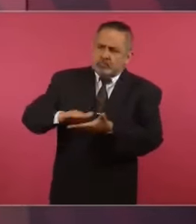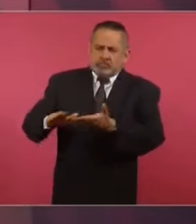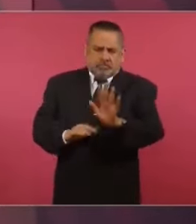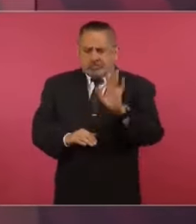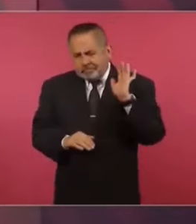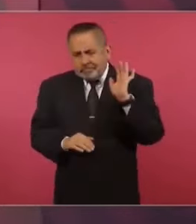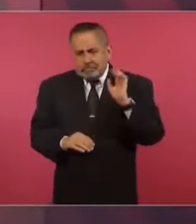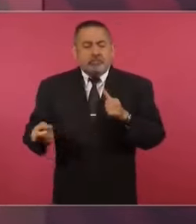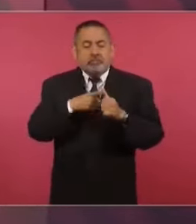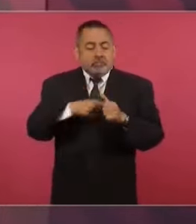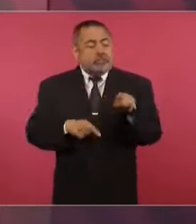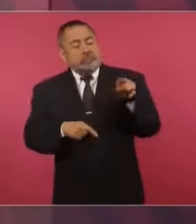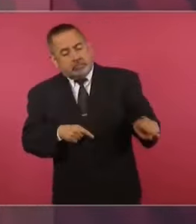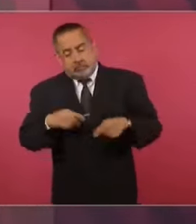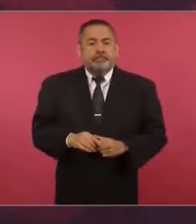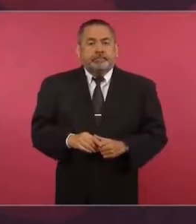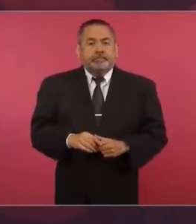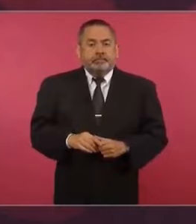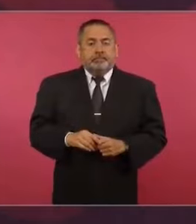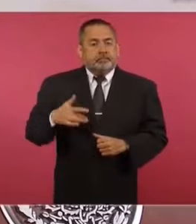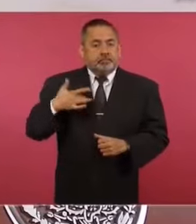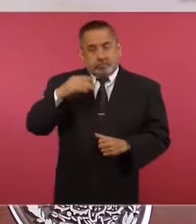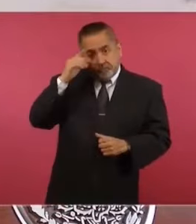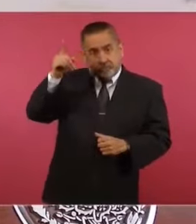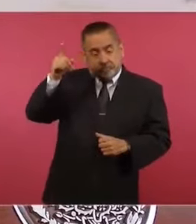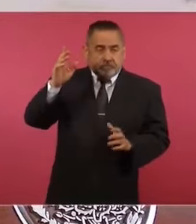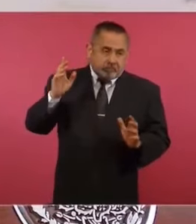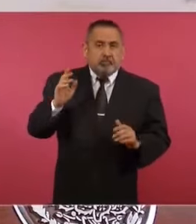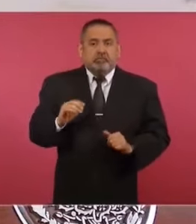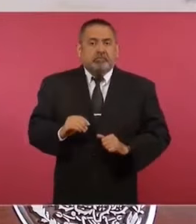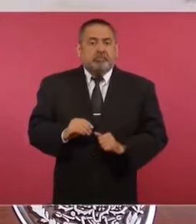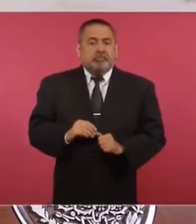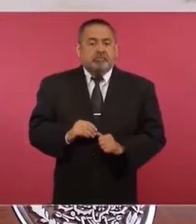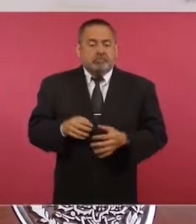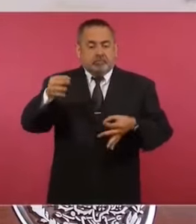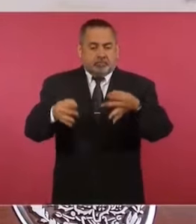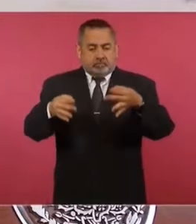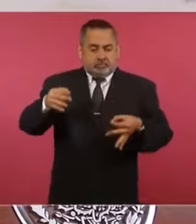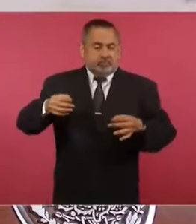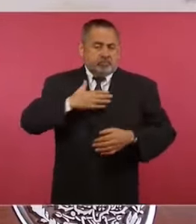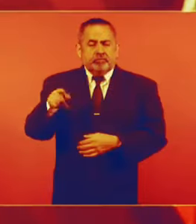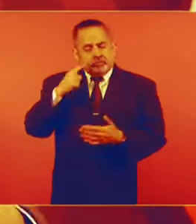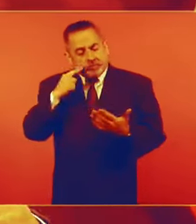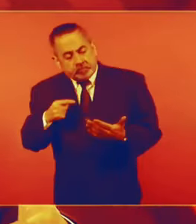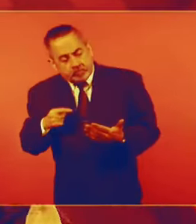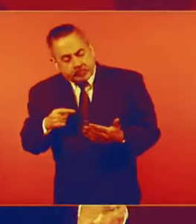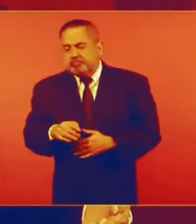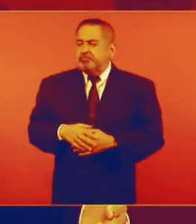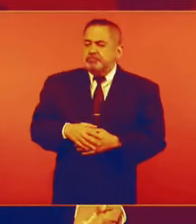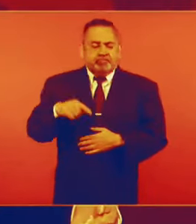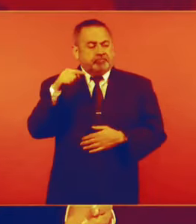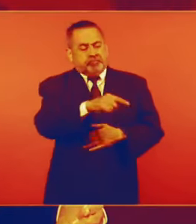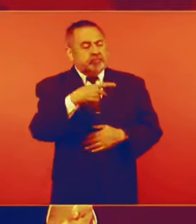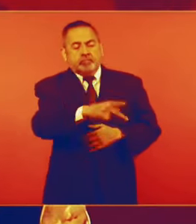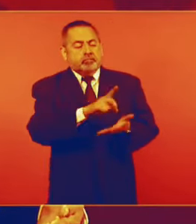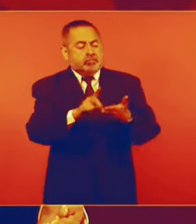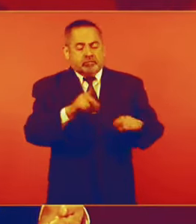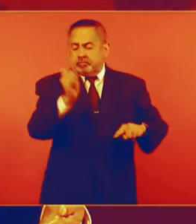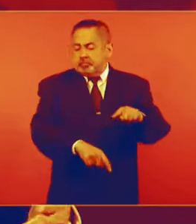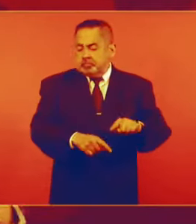que si lo considera, lo juzga pertinente el Tribunal de Justicia, le suspenda sus